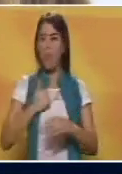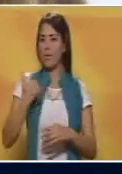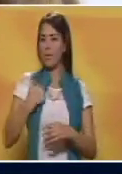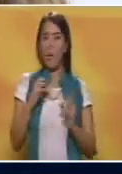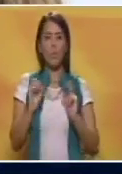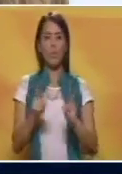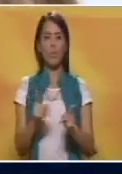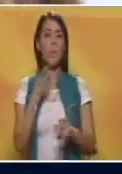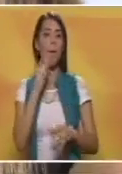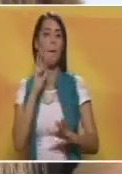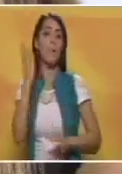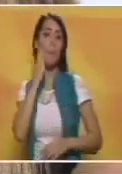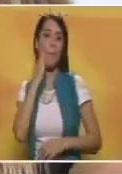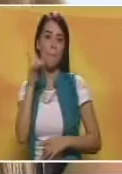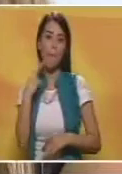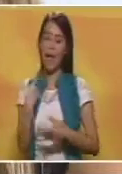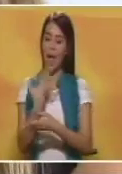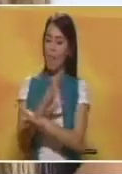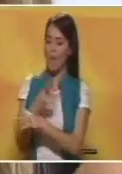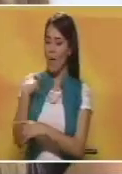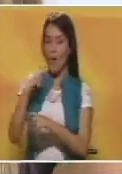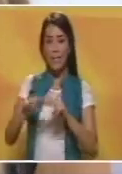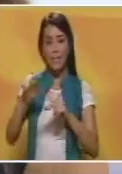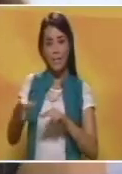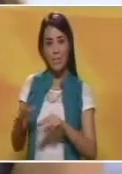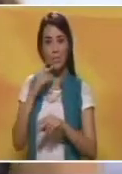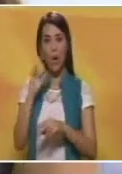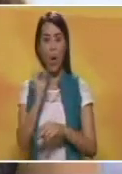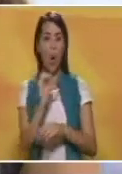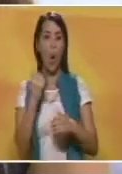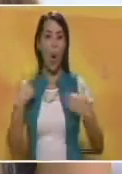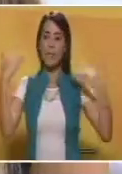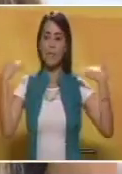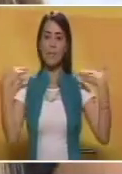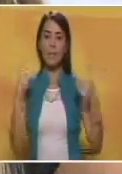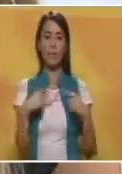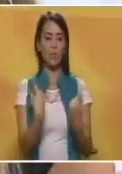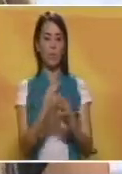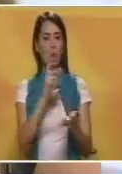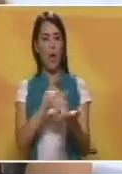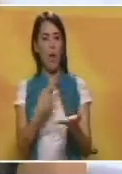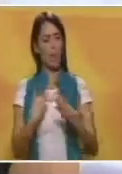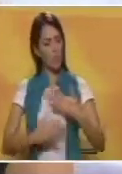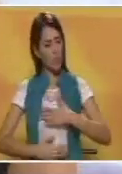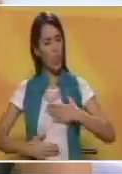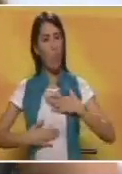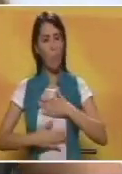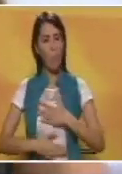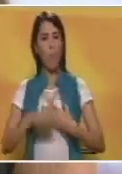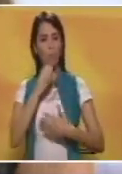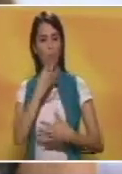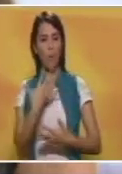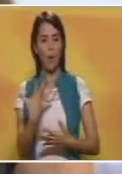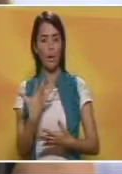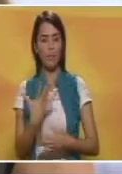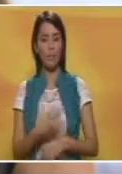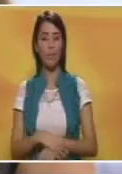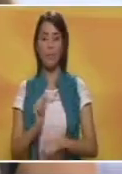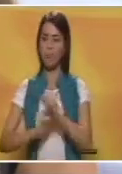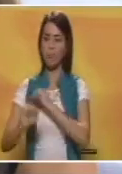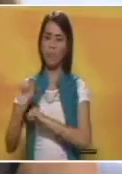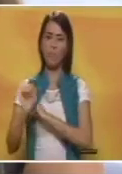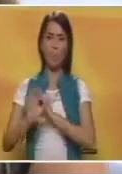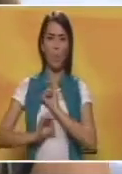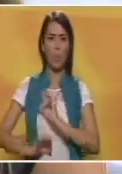tiene sus niñitos quiero jugar con ellos de repente paso por el gimnasio de repente no pero se sintió cómoda y se sintió protegida porque además antibacterial de esta